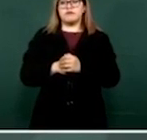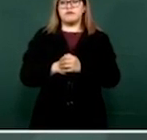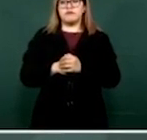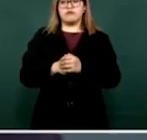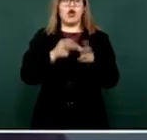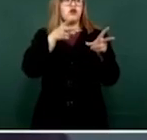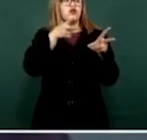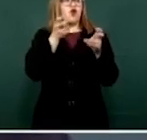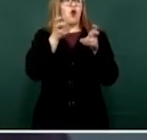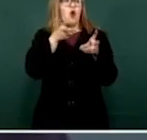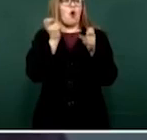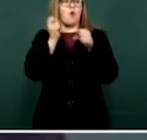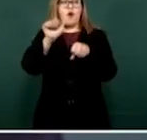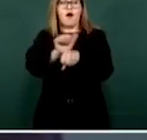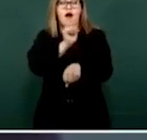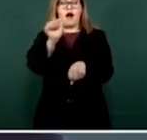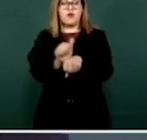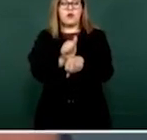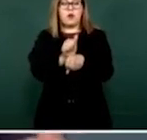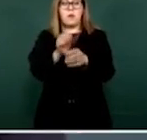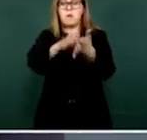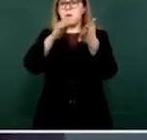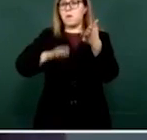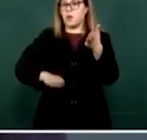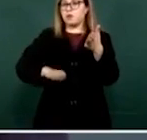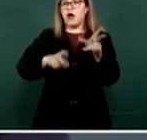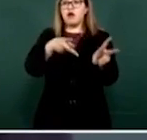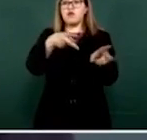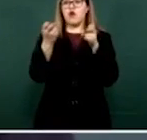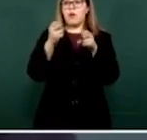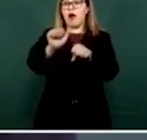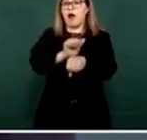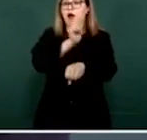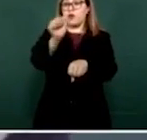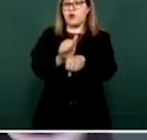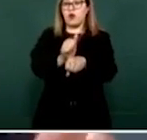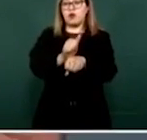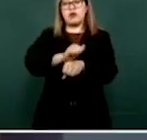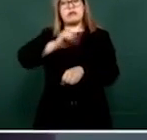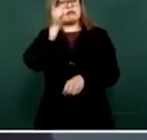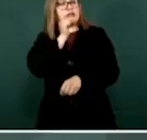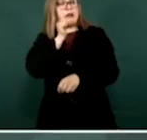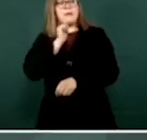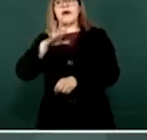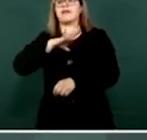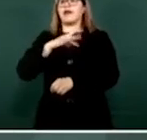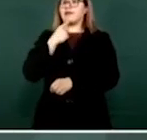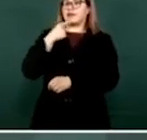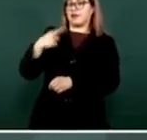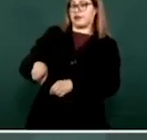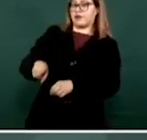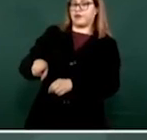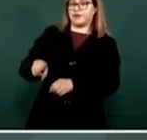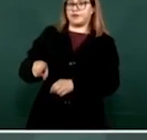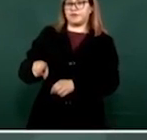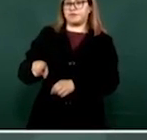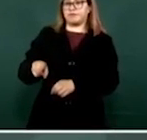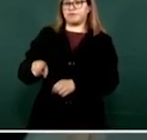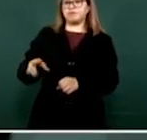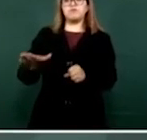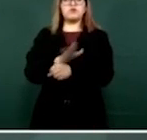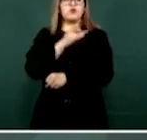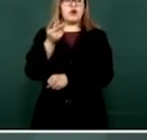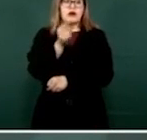robo de vehículos. Cuando se roban un vehículo siempre hay denuncia, porque o